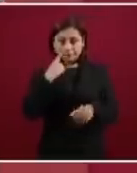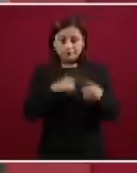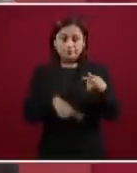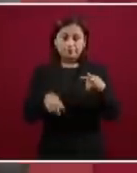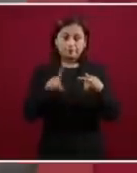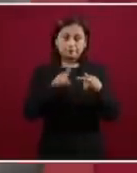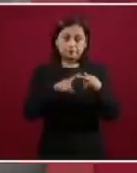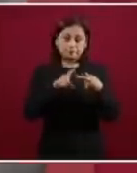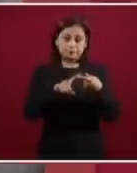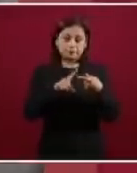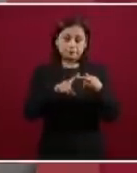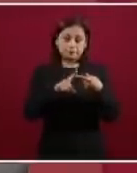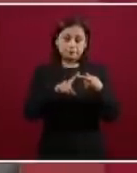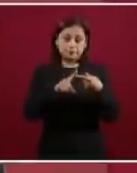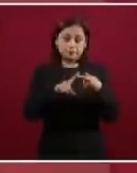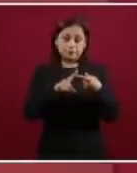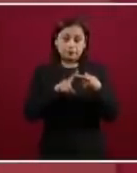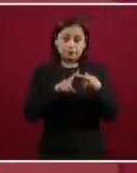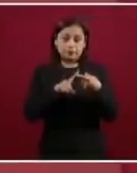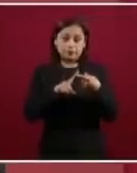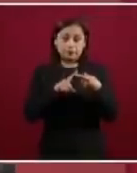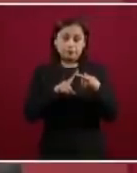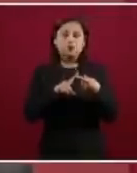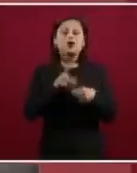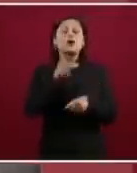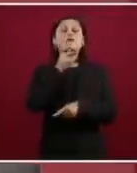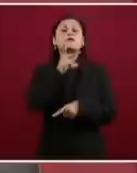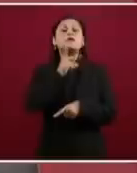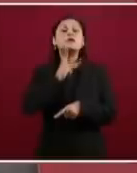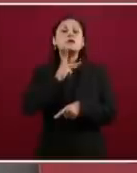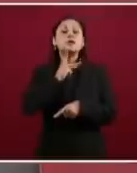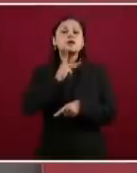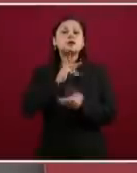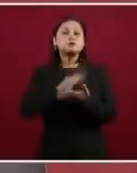que va a aumentar la producción petrolera.